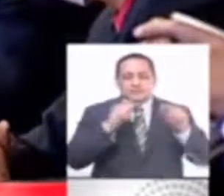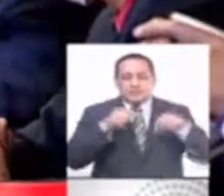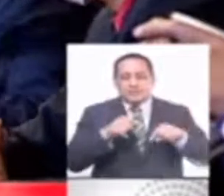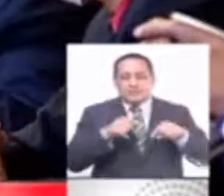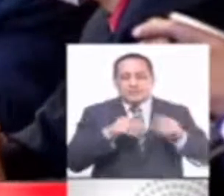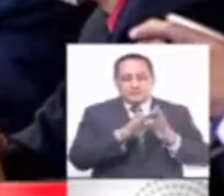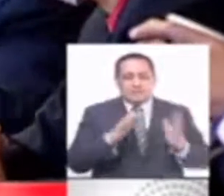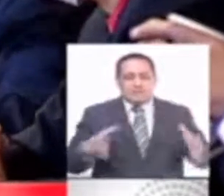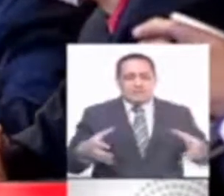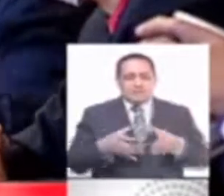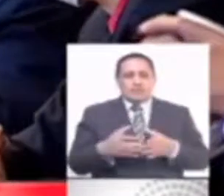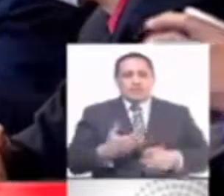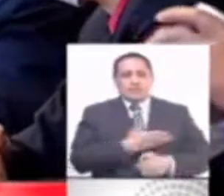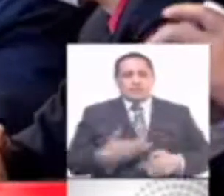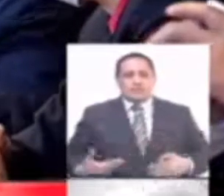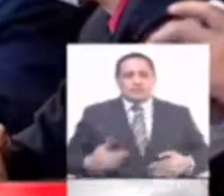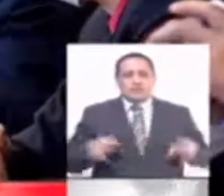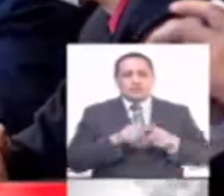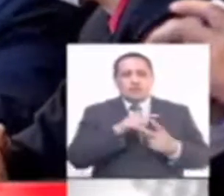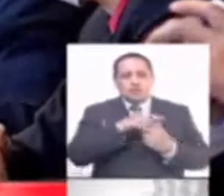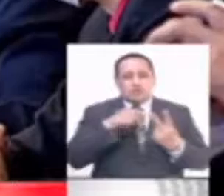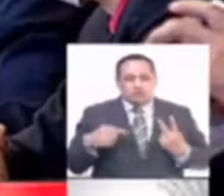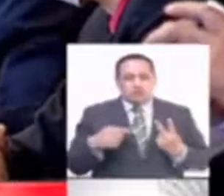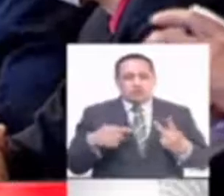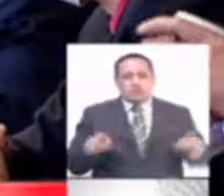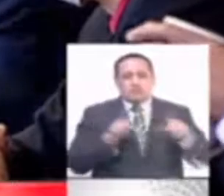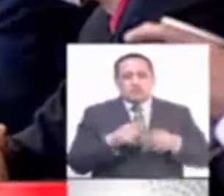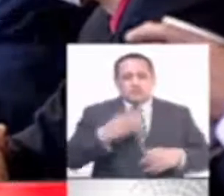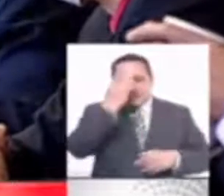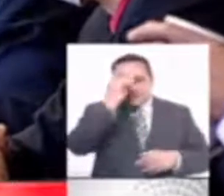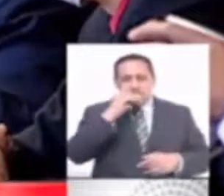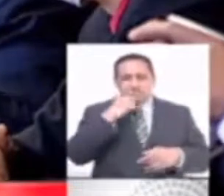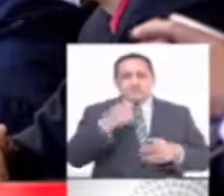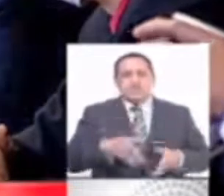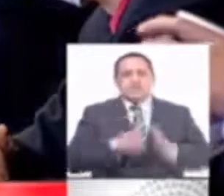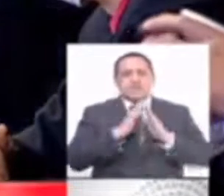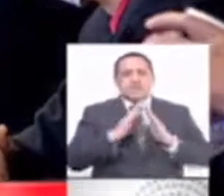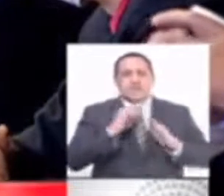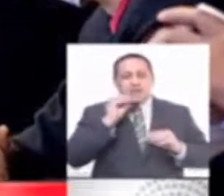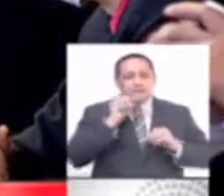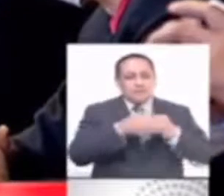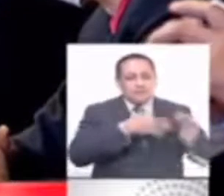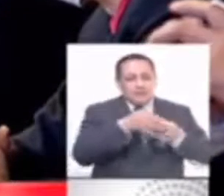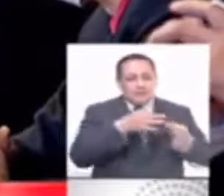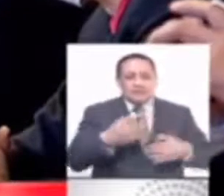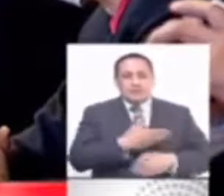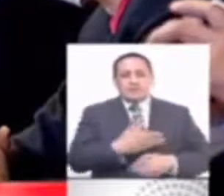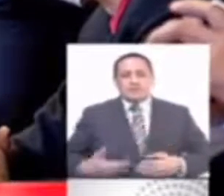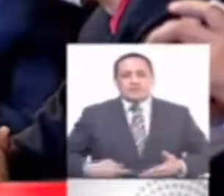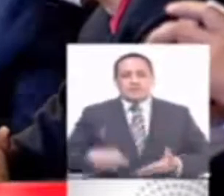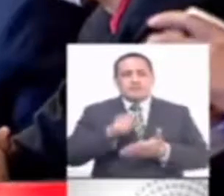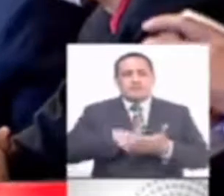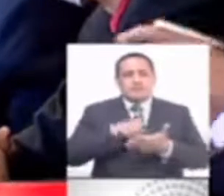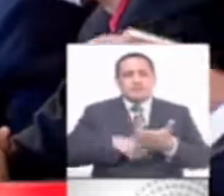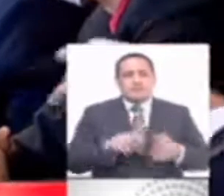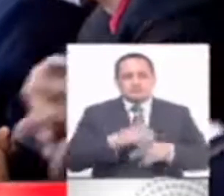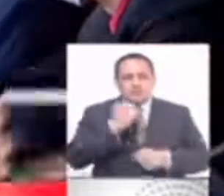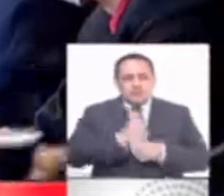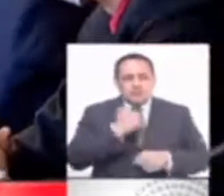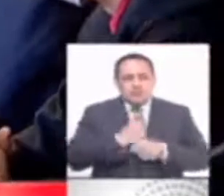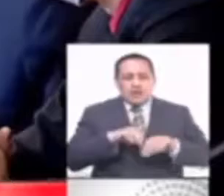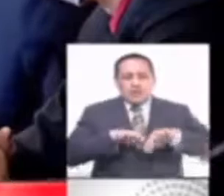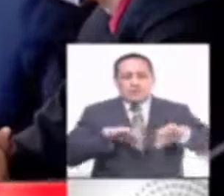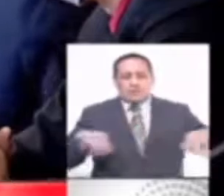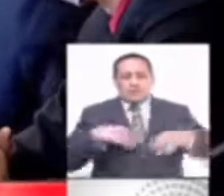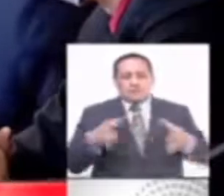Usted hace parte con el presidente y entre los dos deciden, usted le explica y el presidente firma. Usted está todo ajeno